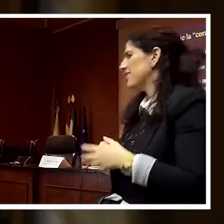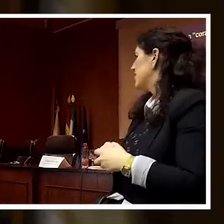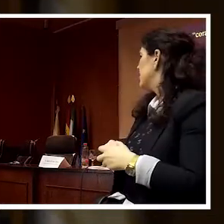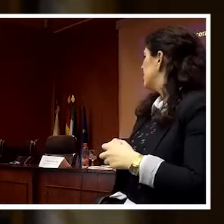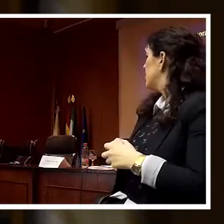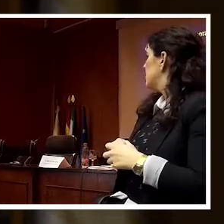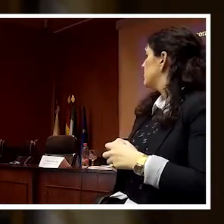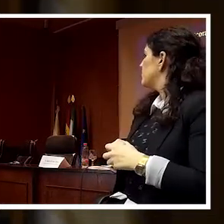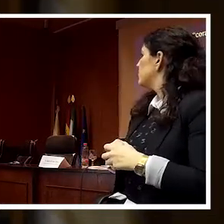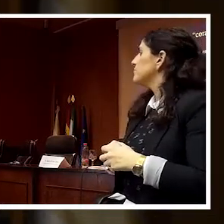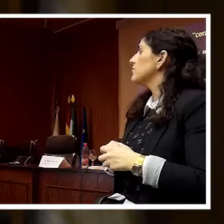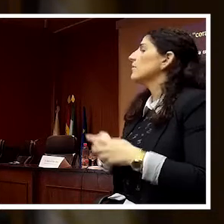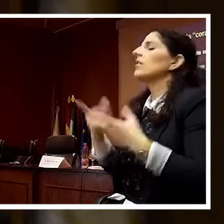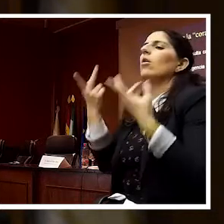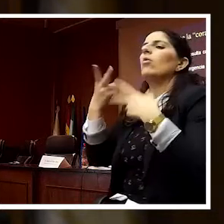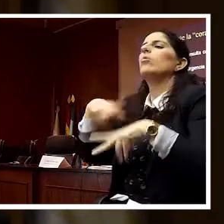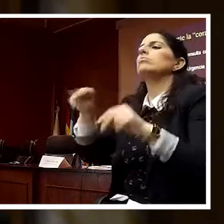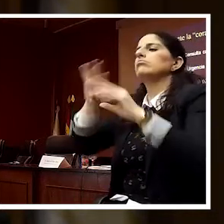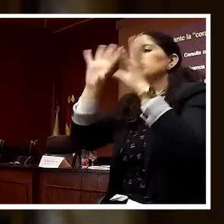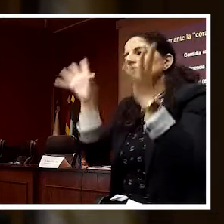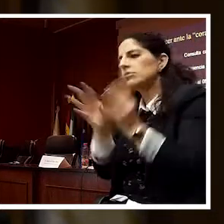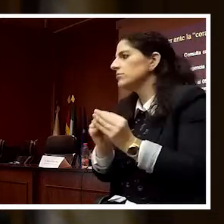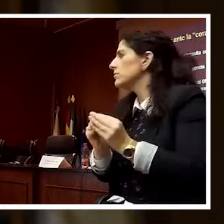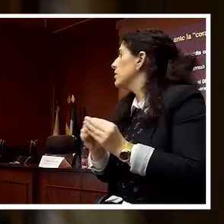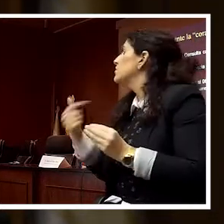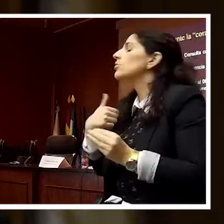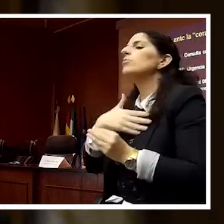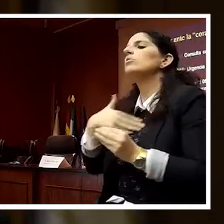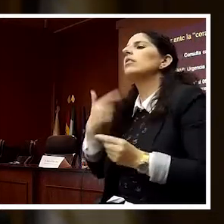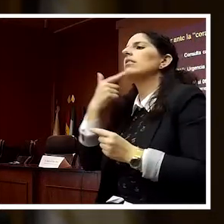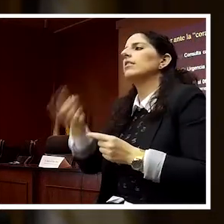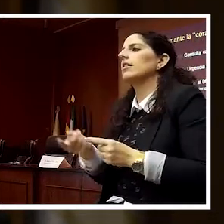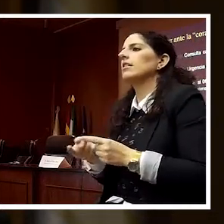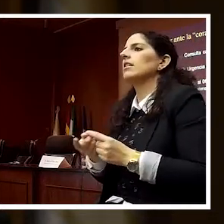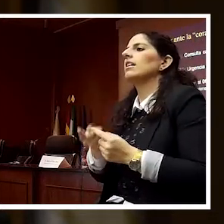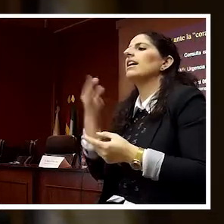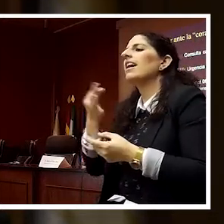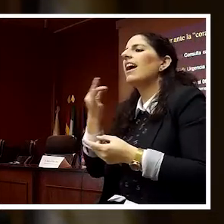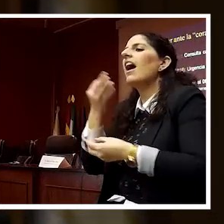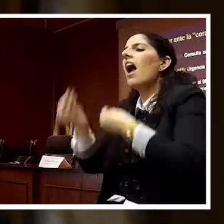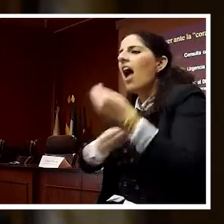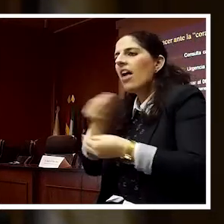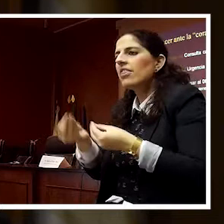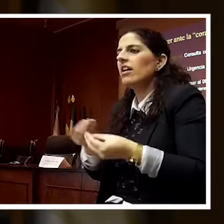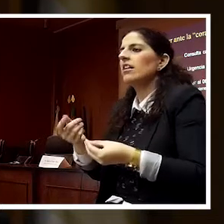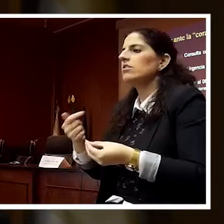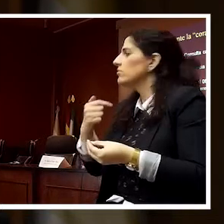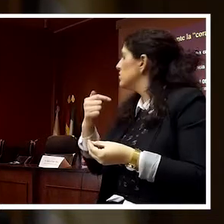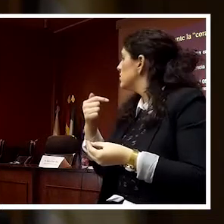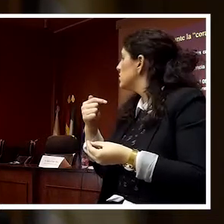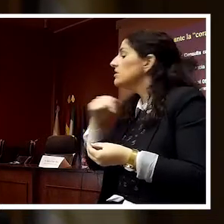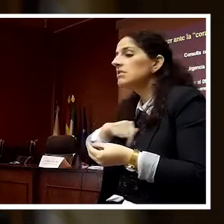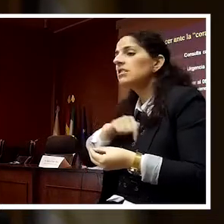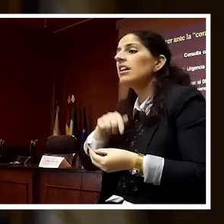Por tanto, como conclusión, a mí me gustaría decir, ¿qué hacer ante esa corazonada? En primer